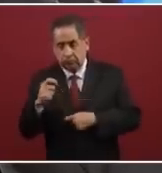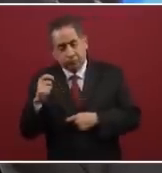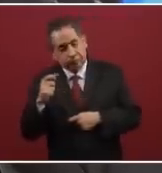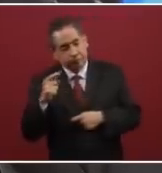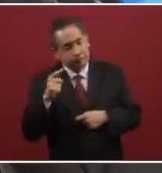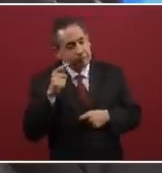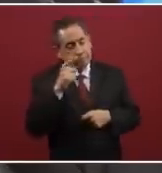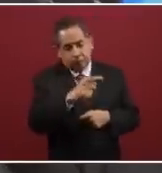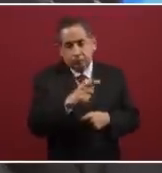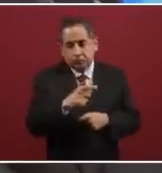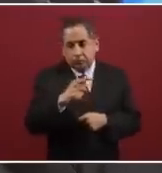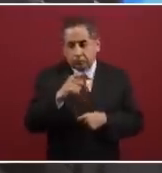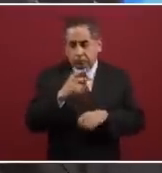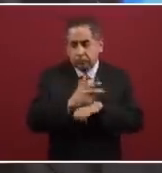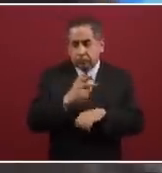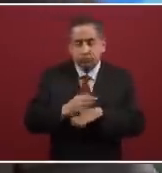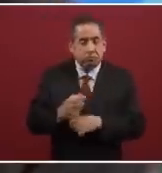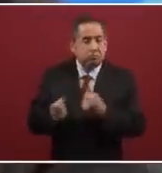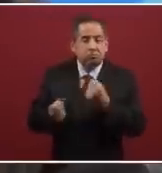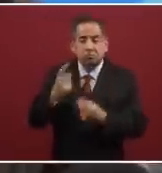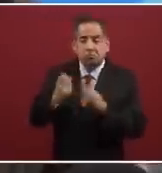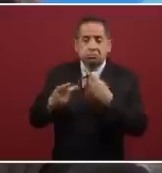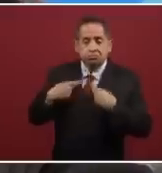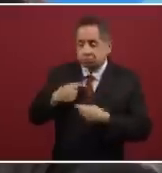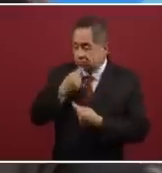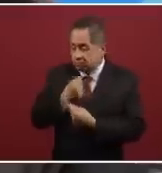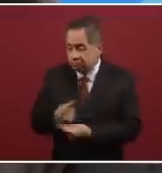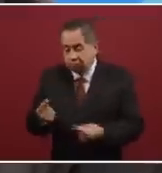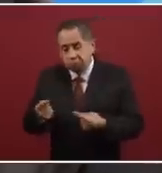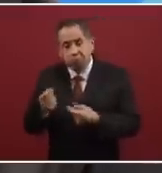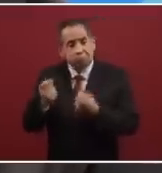perder la vida esas familias, esas personas y los menores de edad.